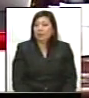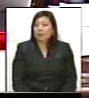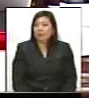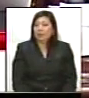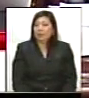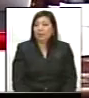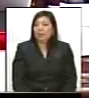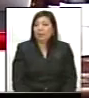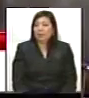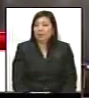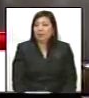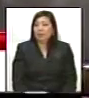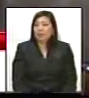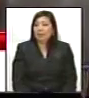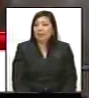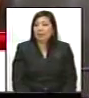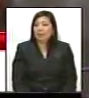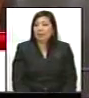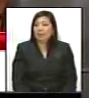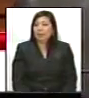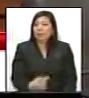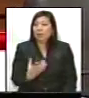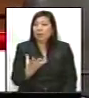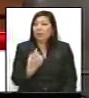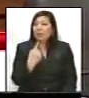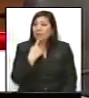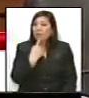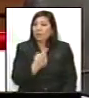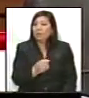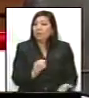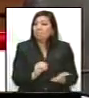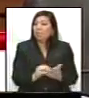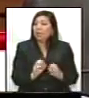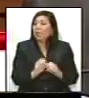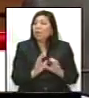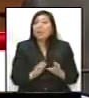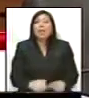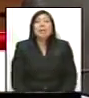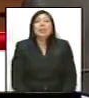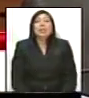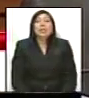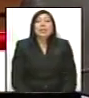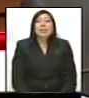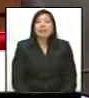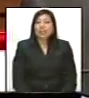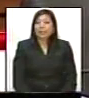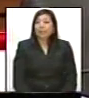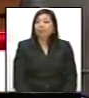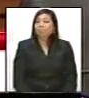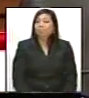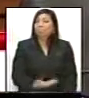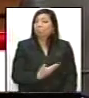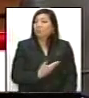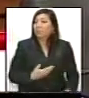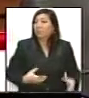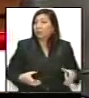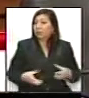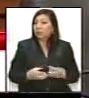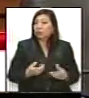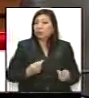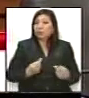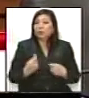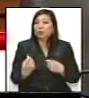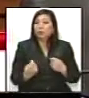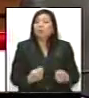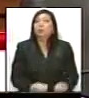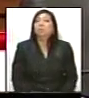presidenta gracias presidenta solamente quiero aclarar por corresponder al presidente de la comisión de comercio exterior